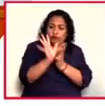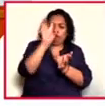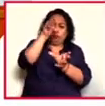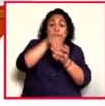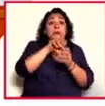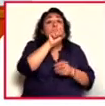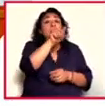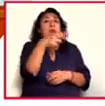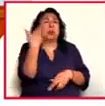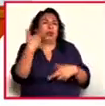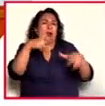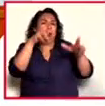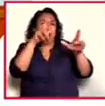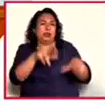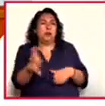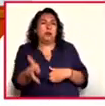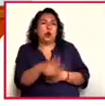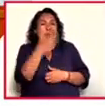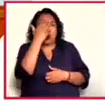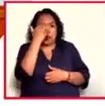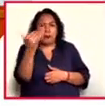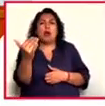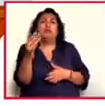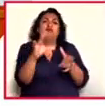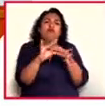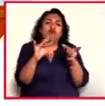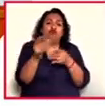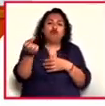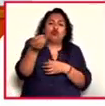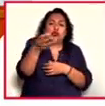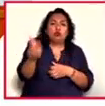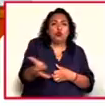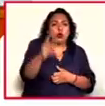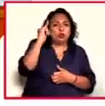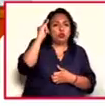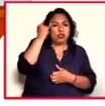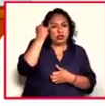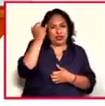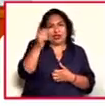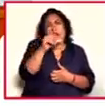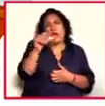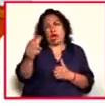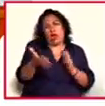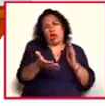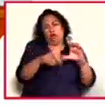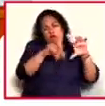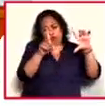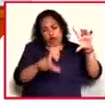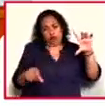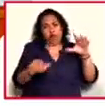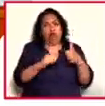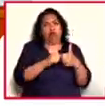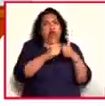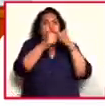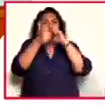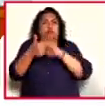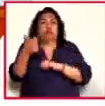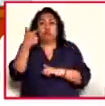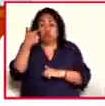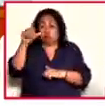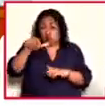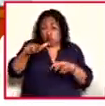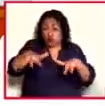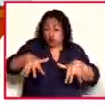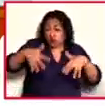la representante del pueblo maya se refirió al aporte de los pueblos indígenas en la construcción de México y puntualizó que el acto de perdón, además de